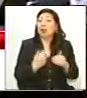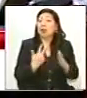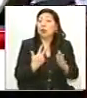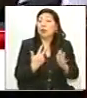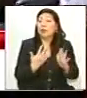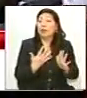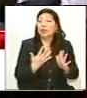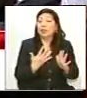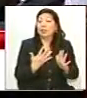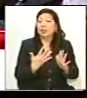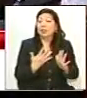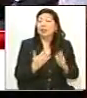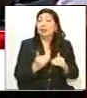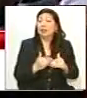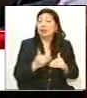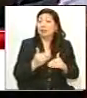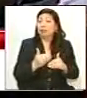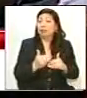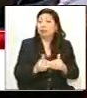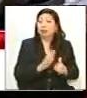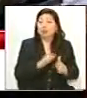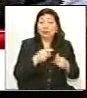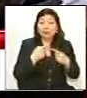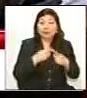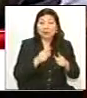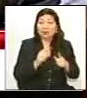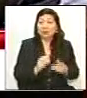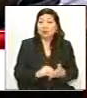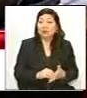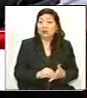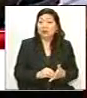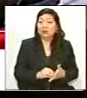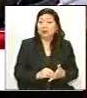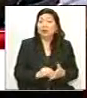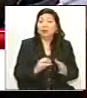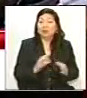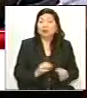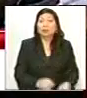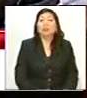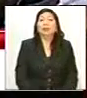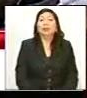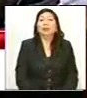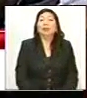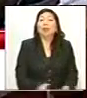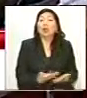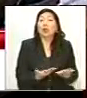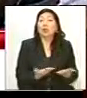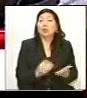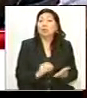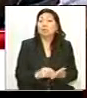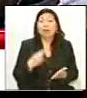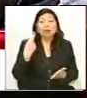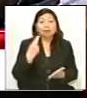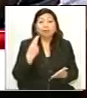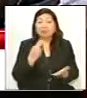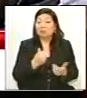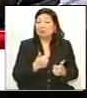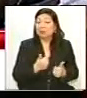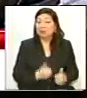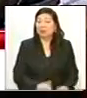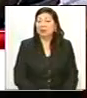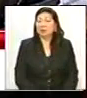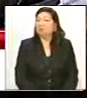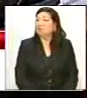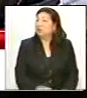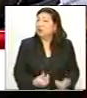8, 10. Si a lo largo de todos estos informes tenemos la convicción que las cosas se han hecho razonablemente bien,